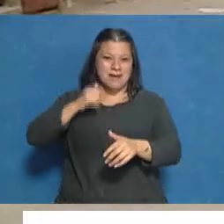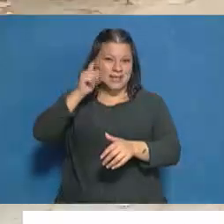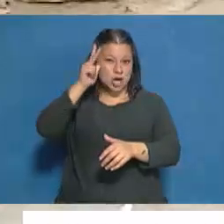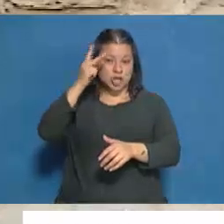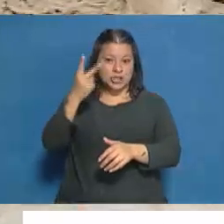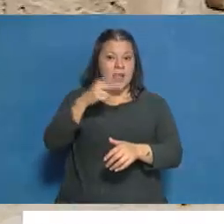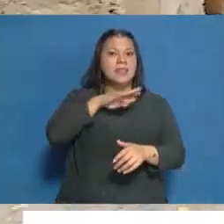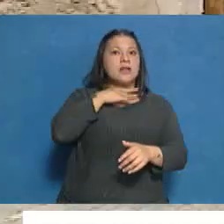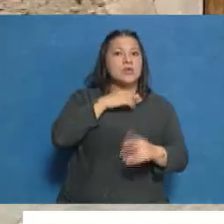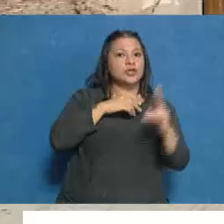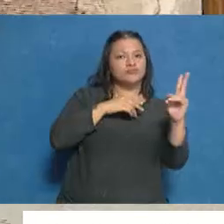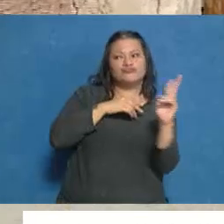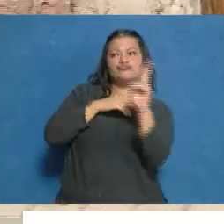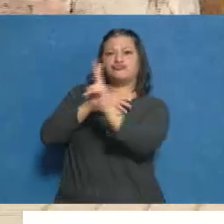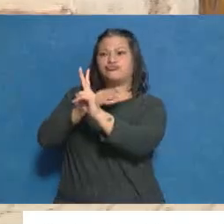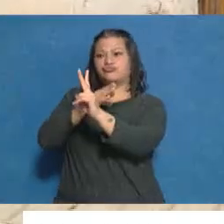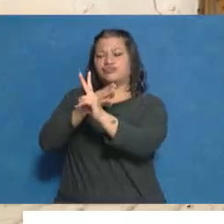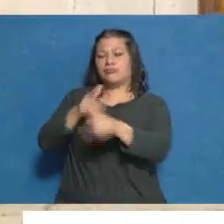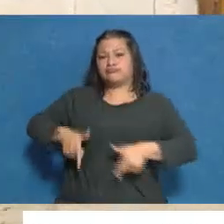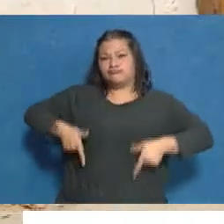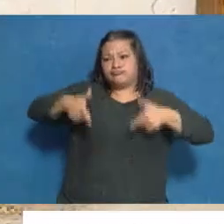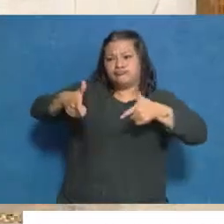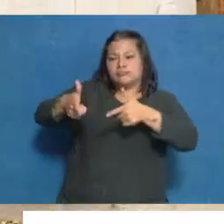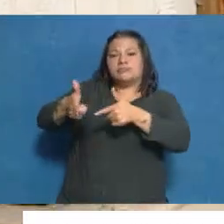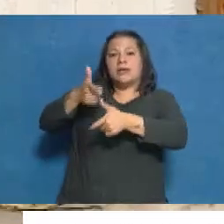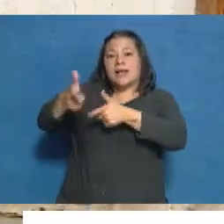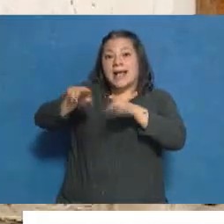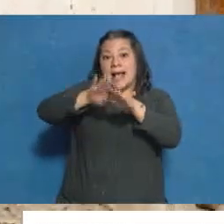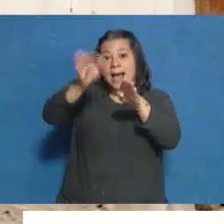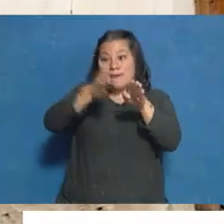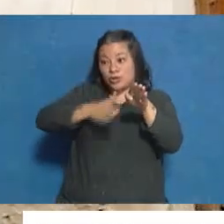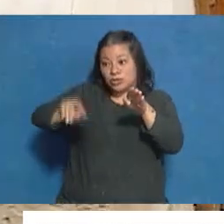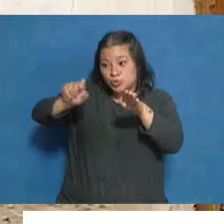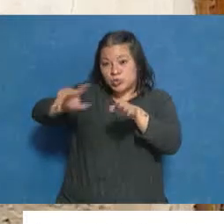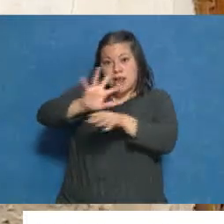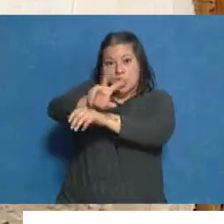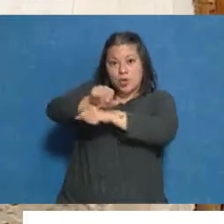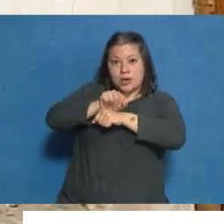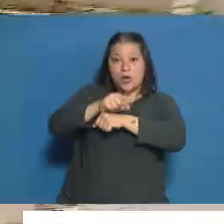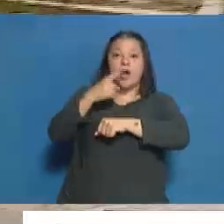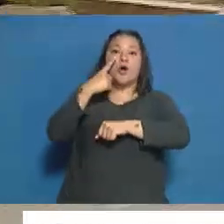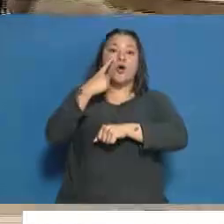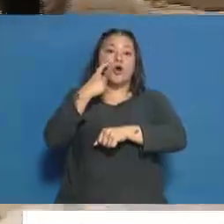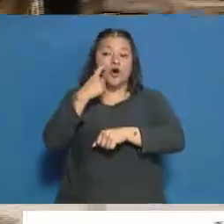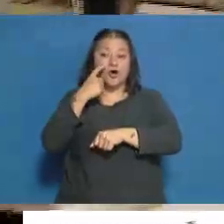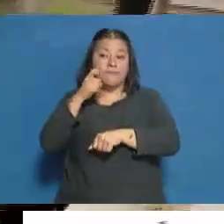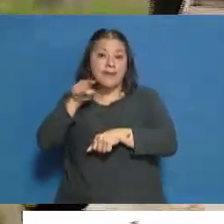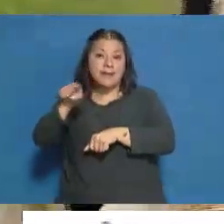dos delincuentes, quienes a mano armada le robaron su camioneta, y cuando el hombre trató